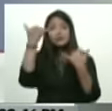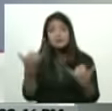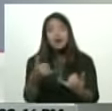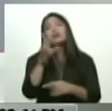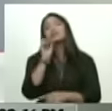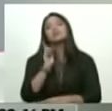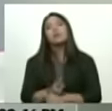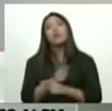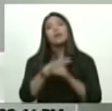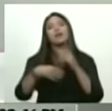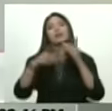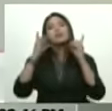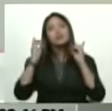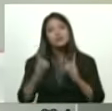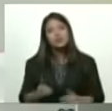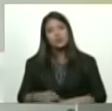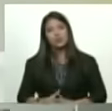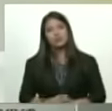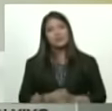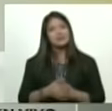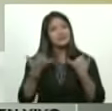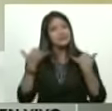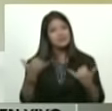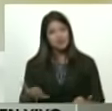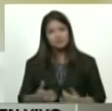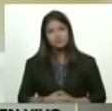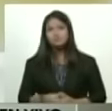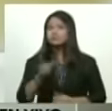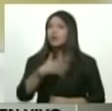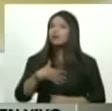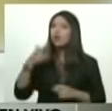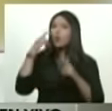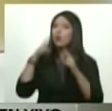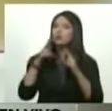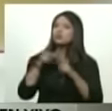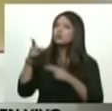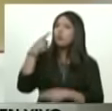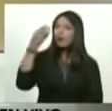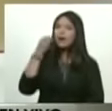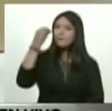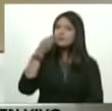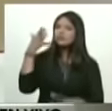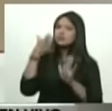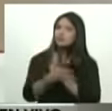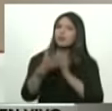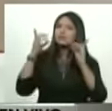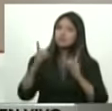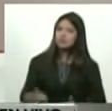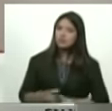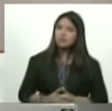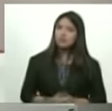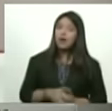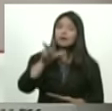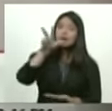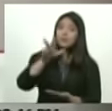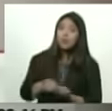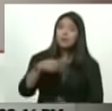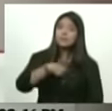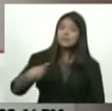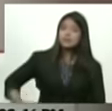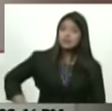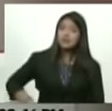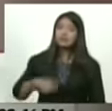tomar medidas inmediatamente. Queremos conocer su opinión acerca de estas acciones que acaba de aprobar el presidente de